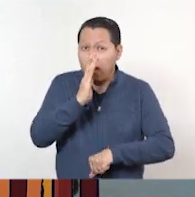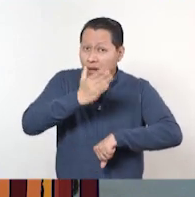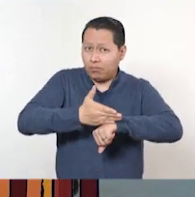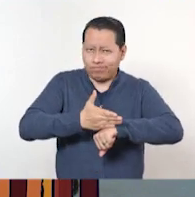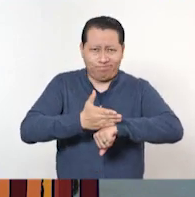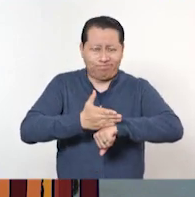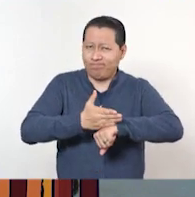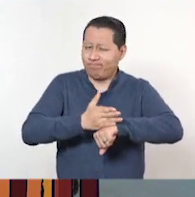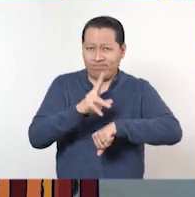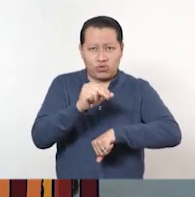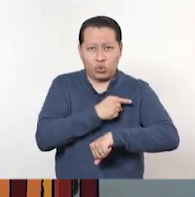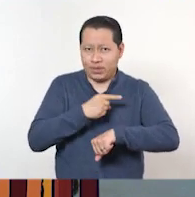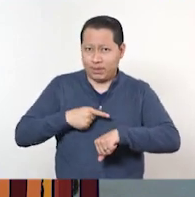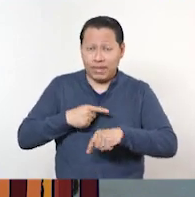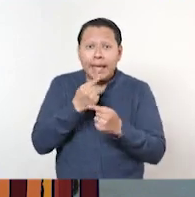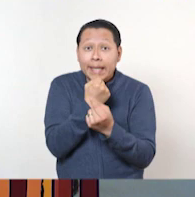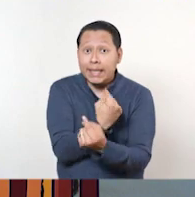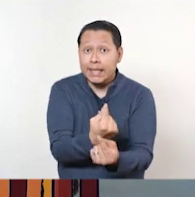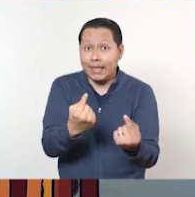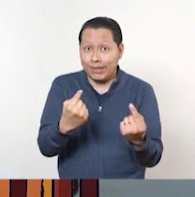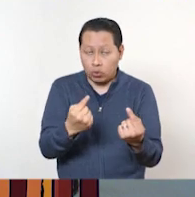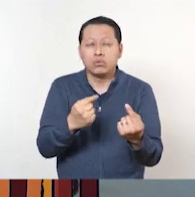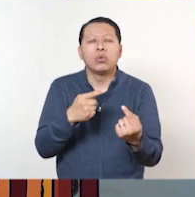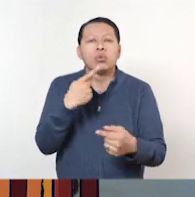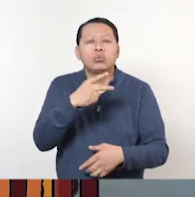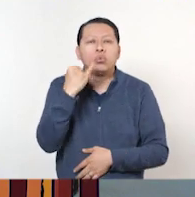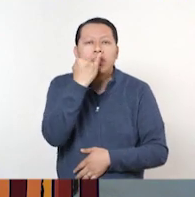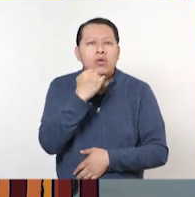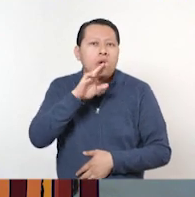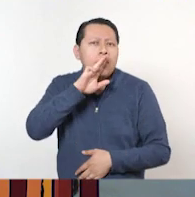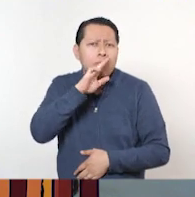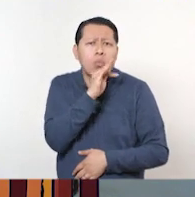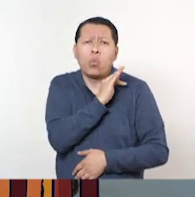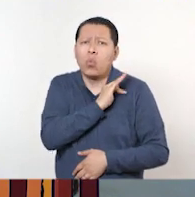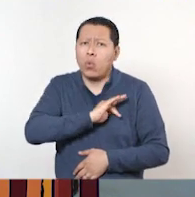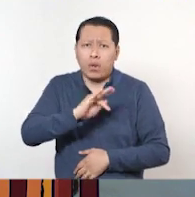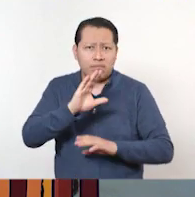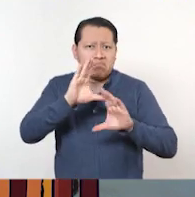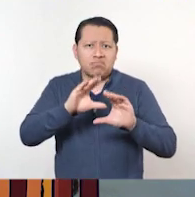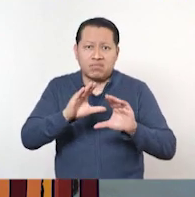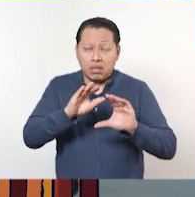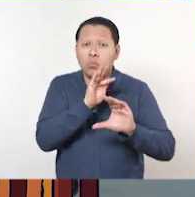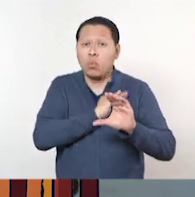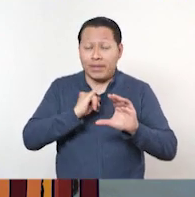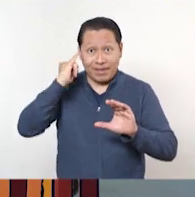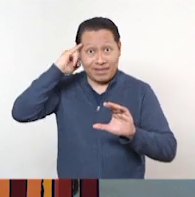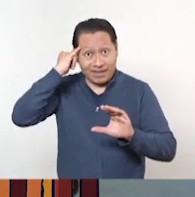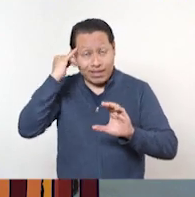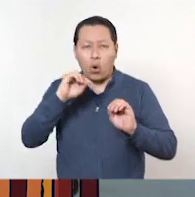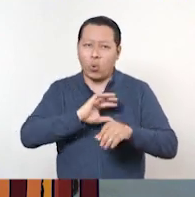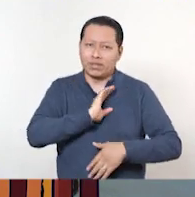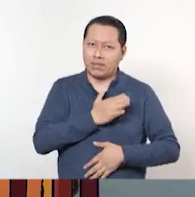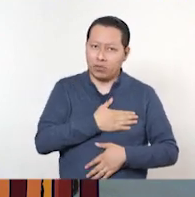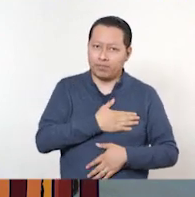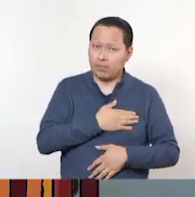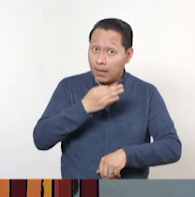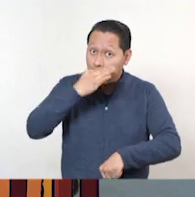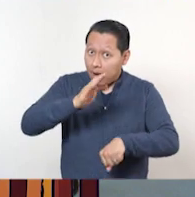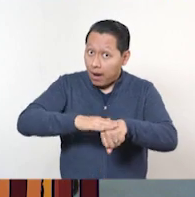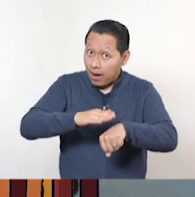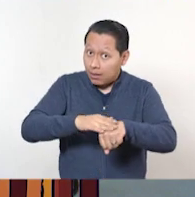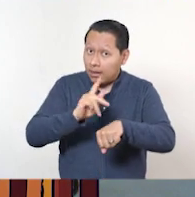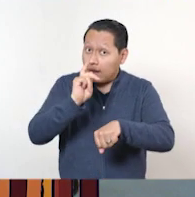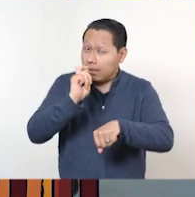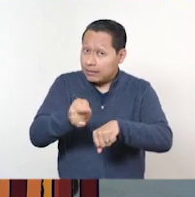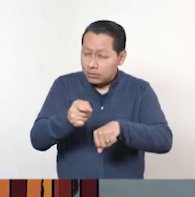español. Niñas y niños tienen el derecho de aprender en su lengua materna, sea esta una lengua indígena o el español. Te recomiendo